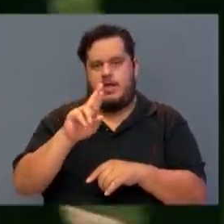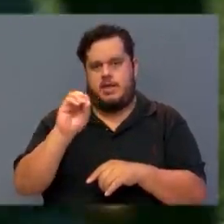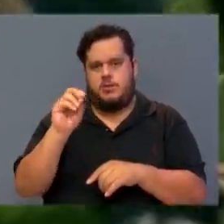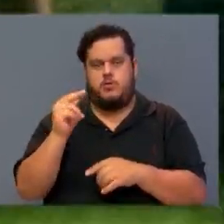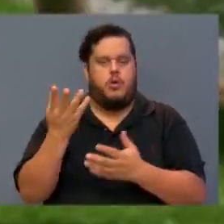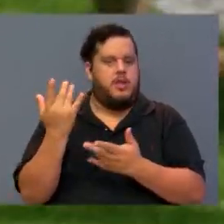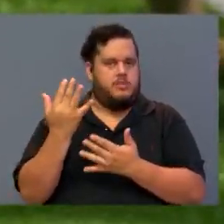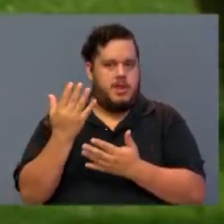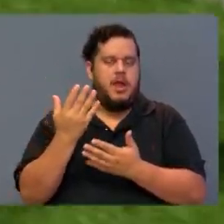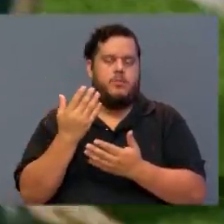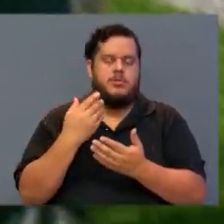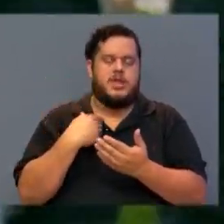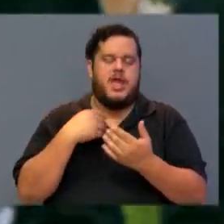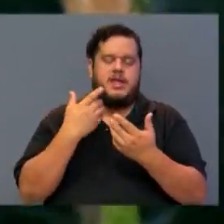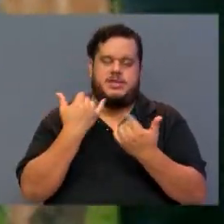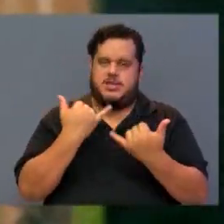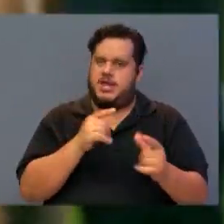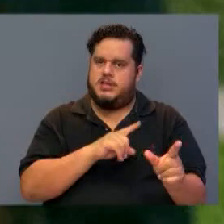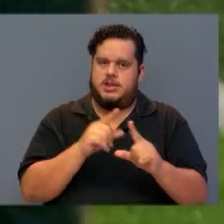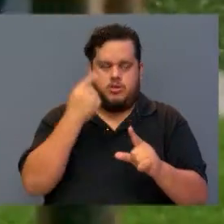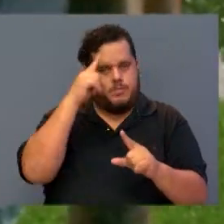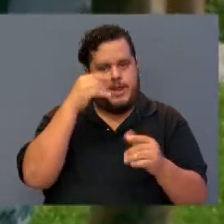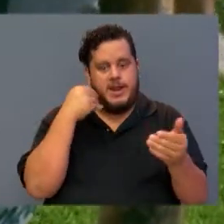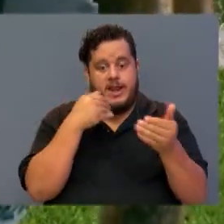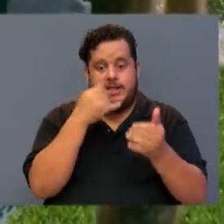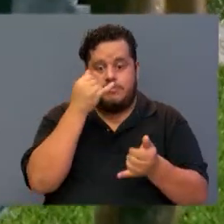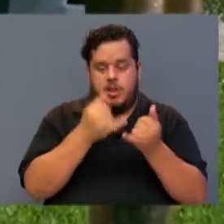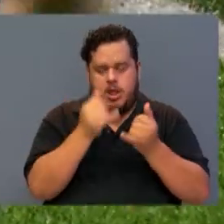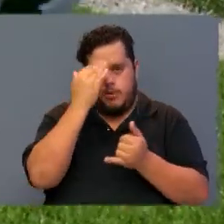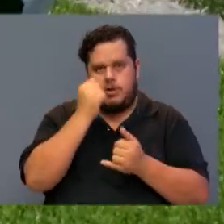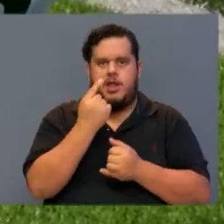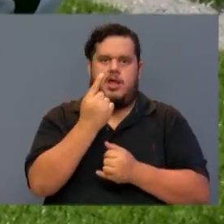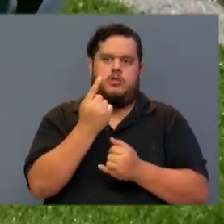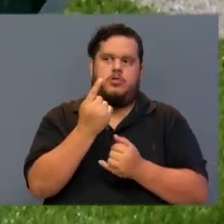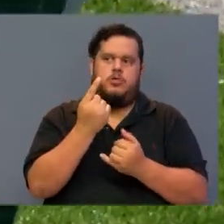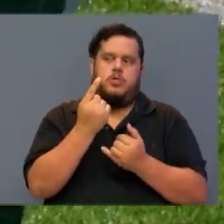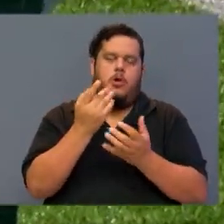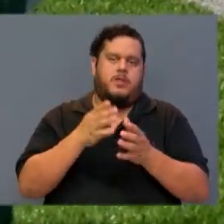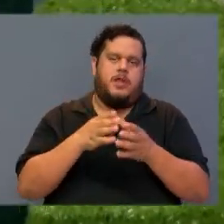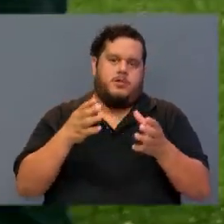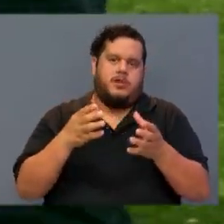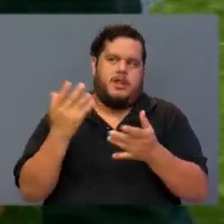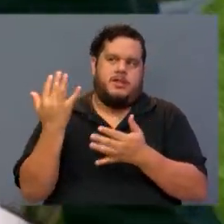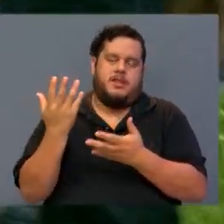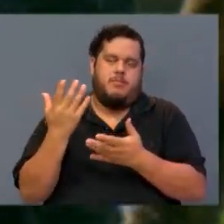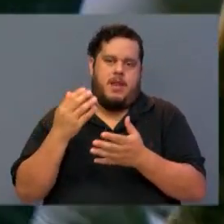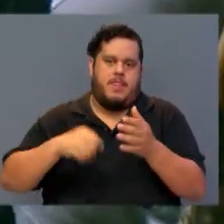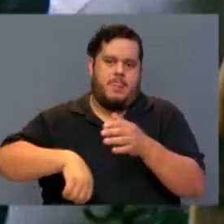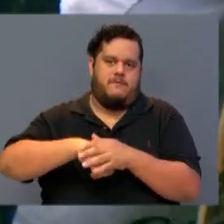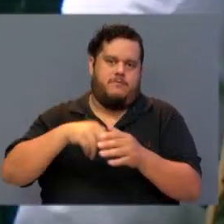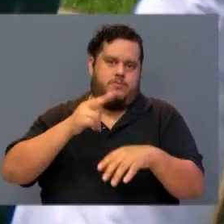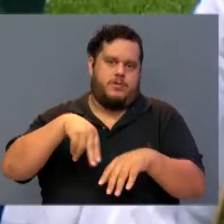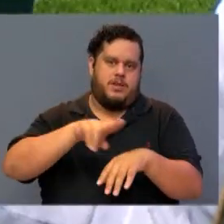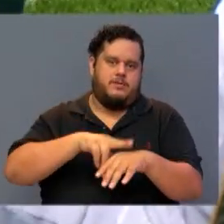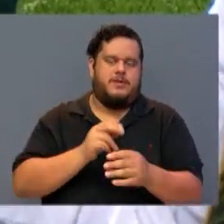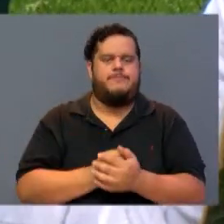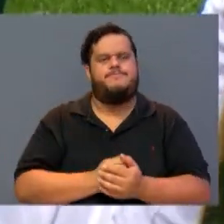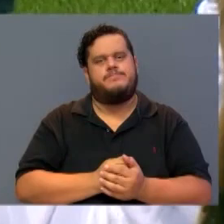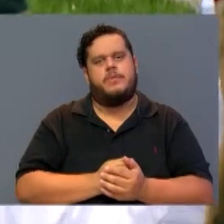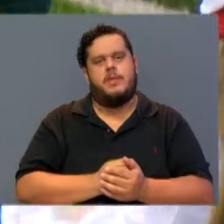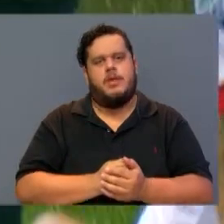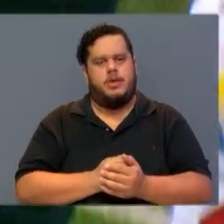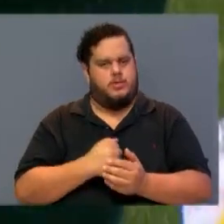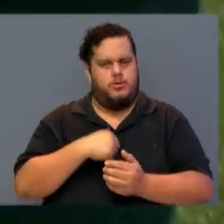las semifinales para el conjunto manudo, porque es uno de los grandes prospectos del fútbol nacional. Y ahí está. Yo no sé si